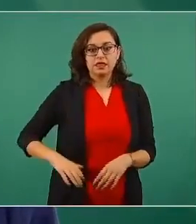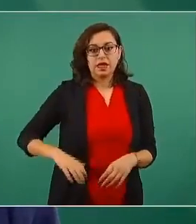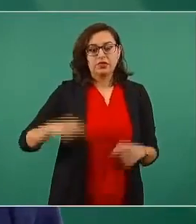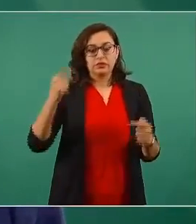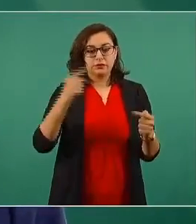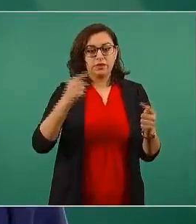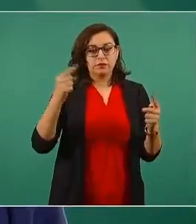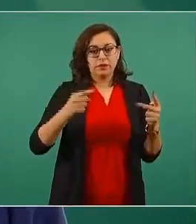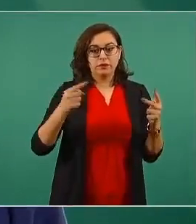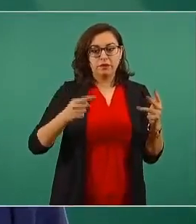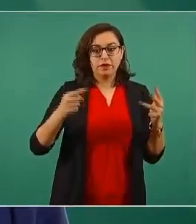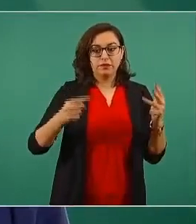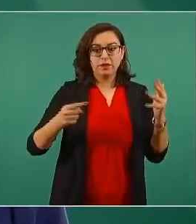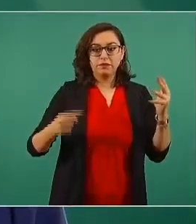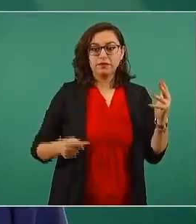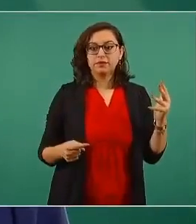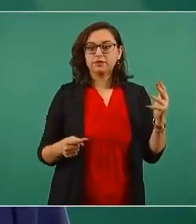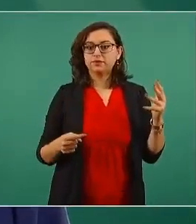un